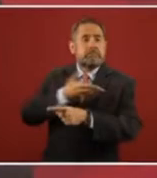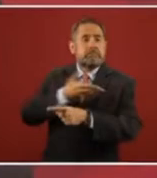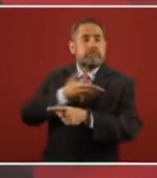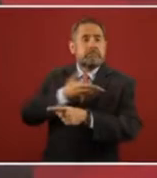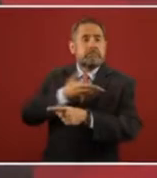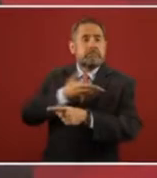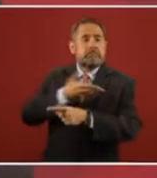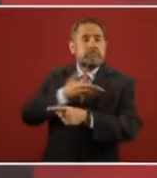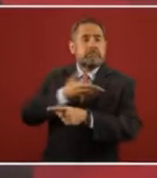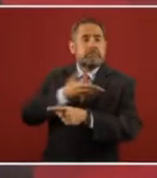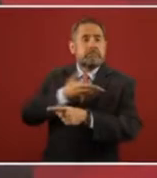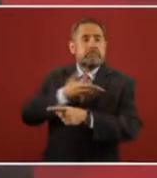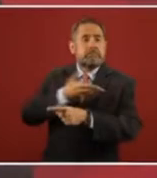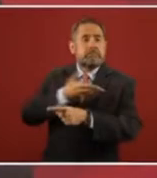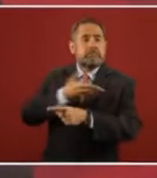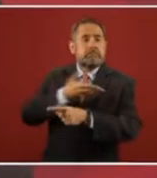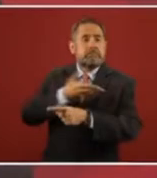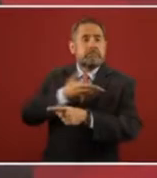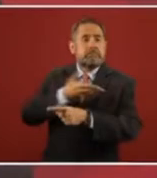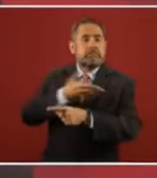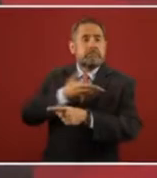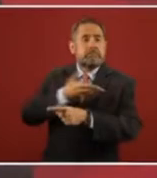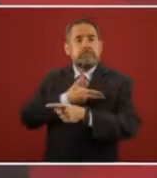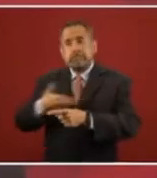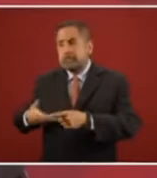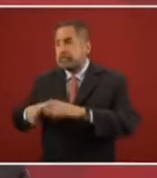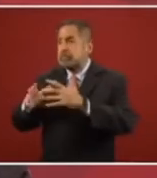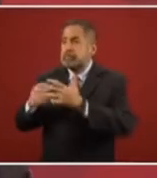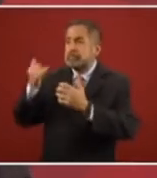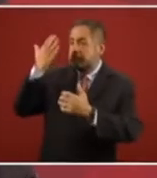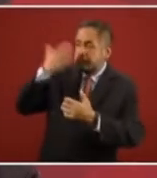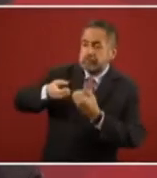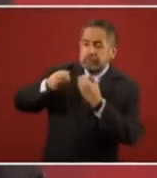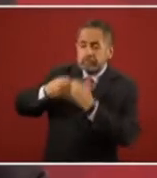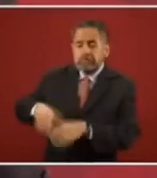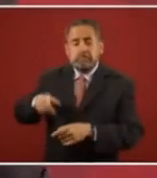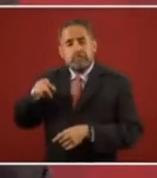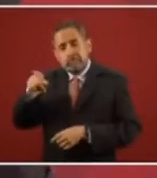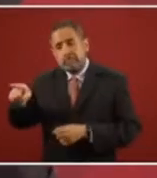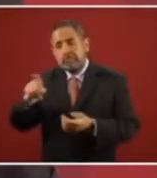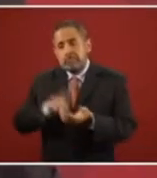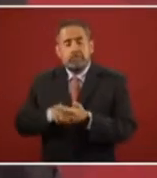hubo efecto era bloquear la salida